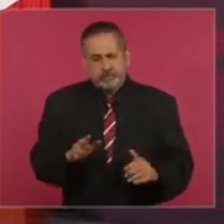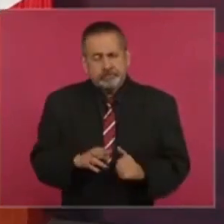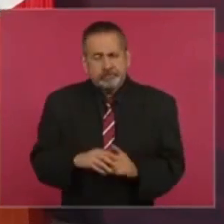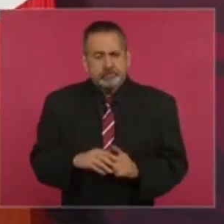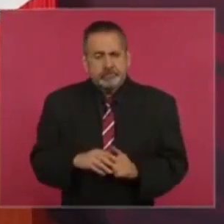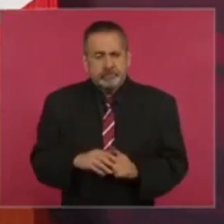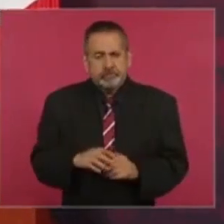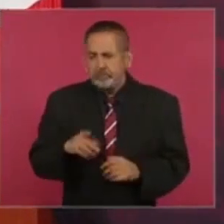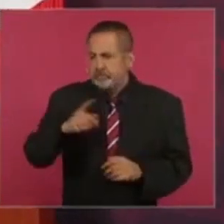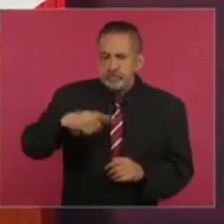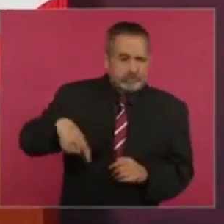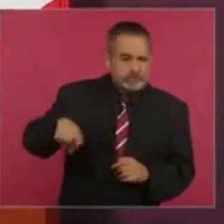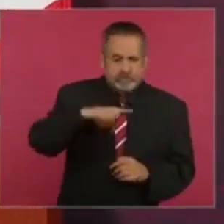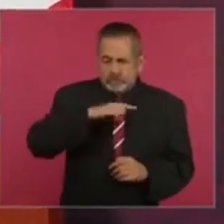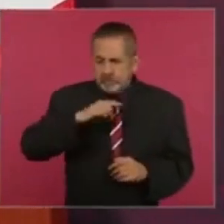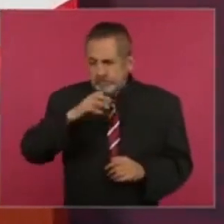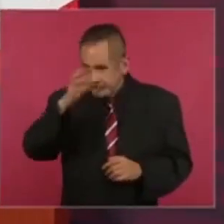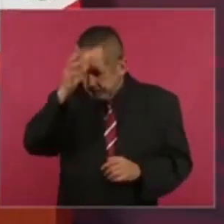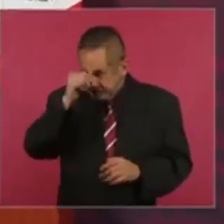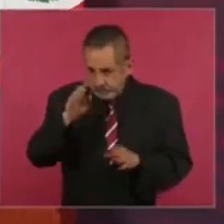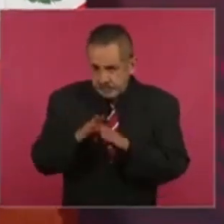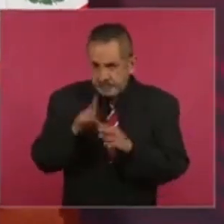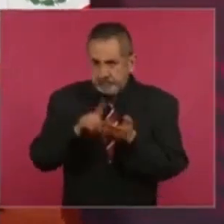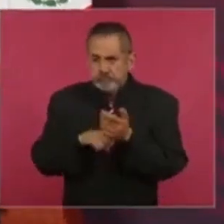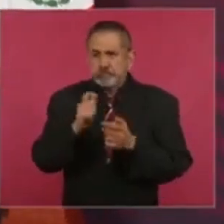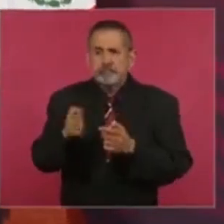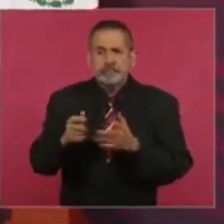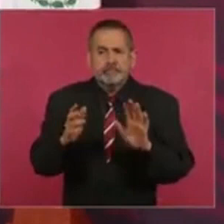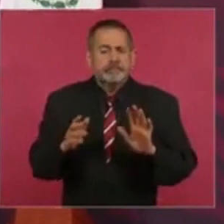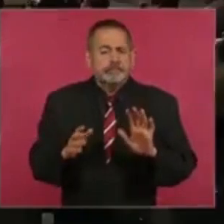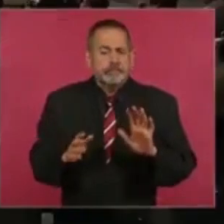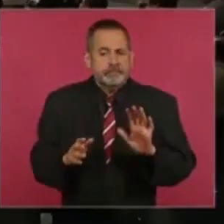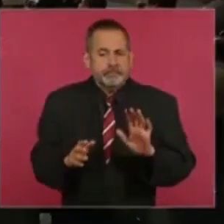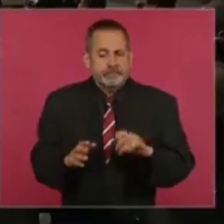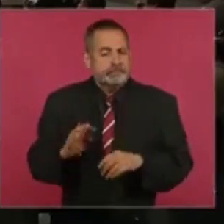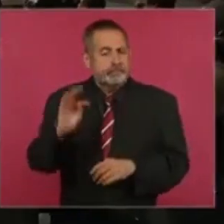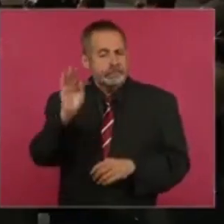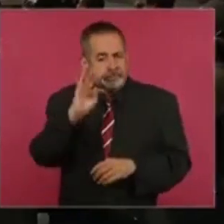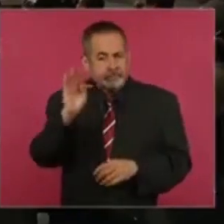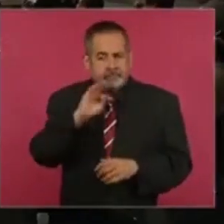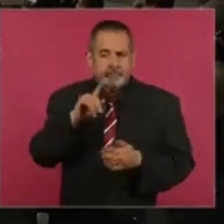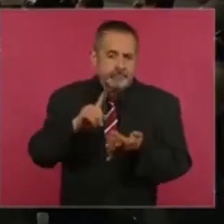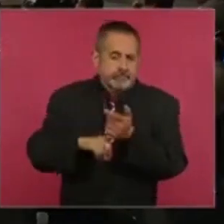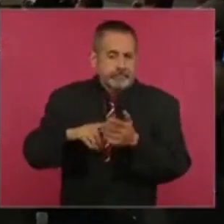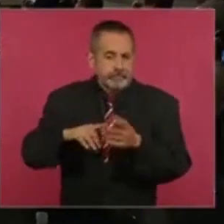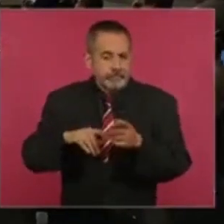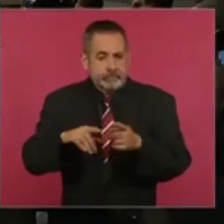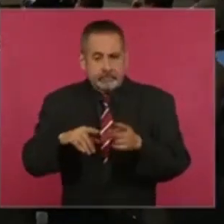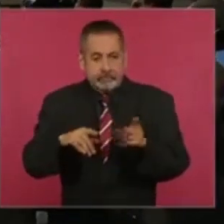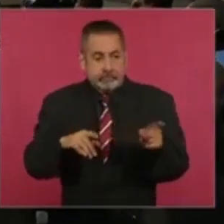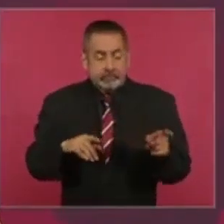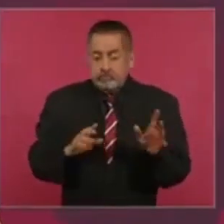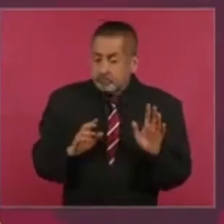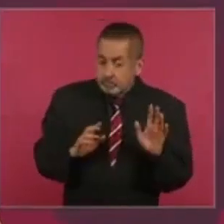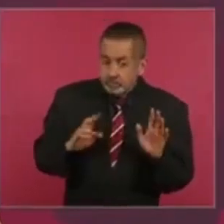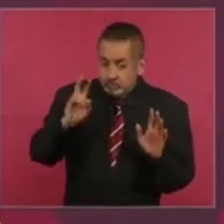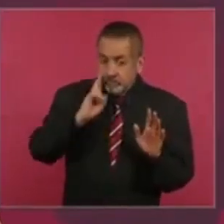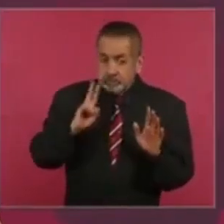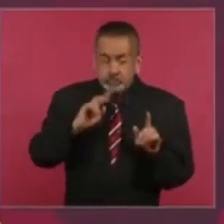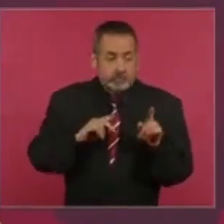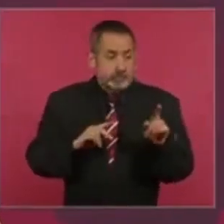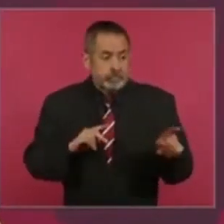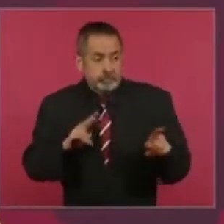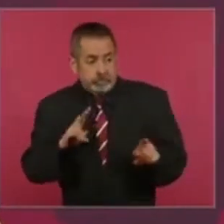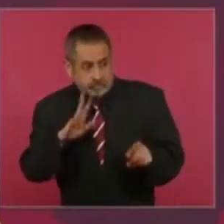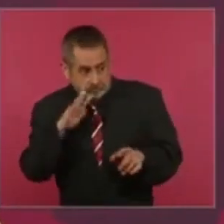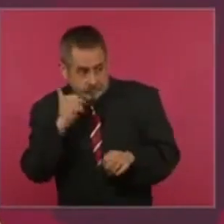se llegue a un acuerdo, si es que hay voluntad de parte de